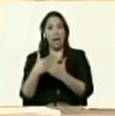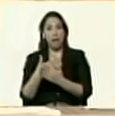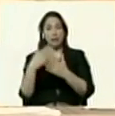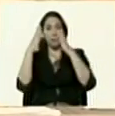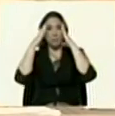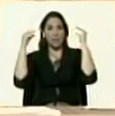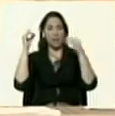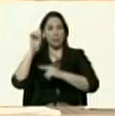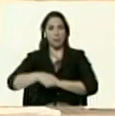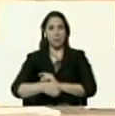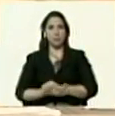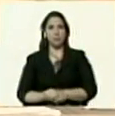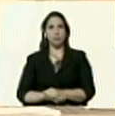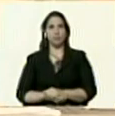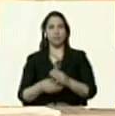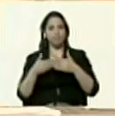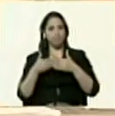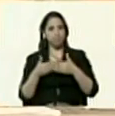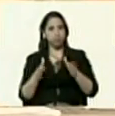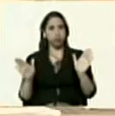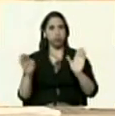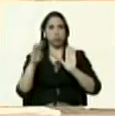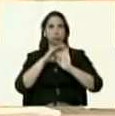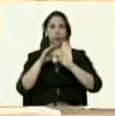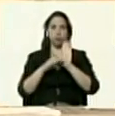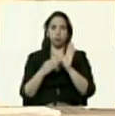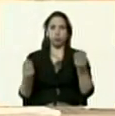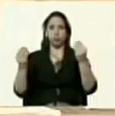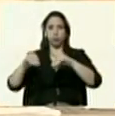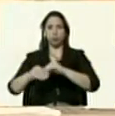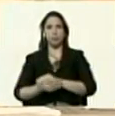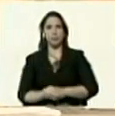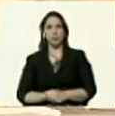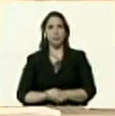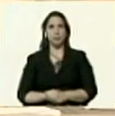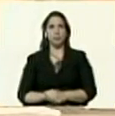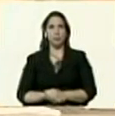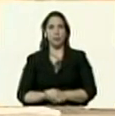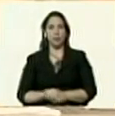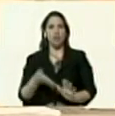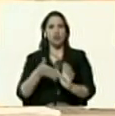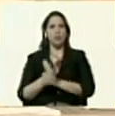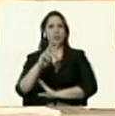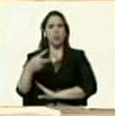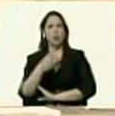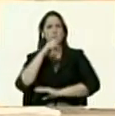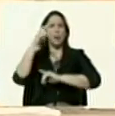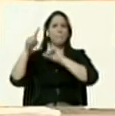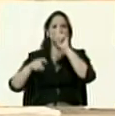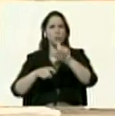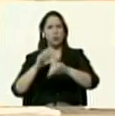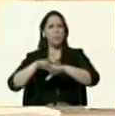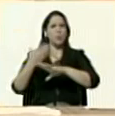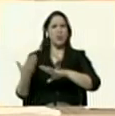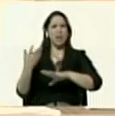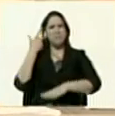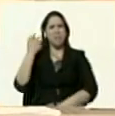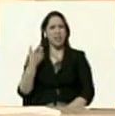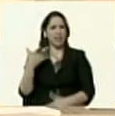también, ampliamente cumplido. Sobre la segunda pregunta, ¿por qué y para qué